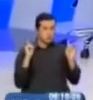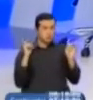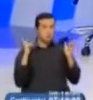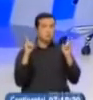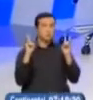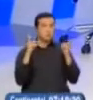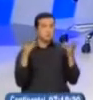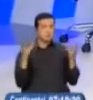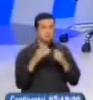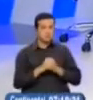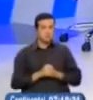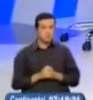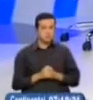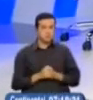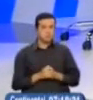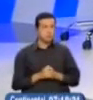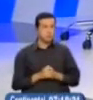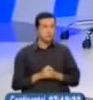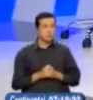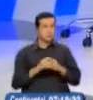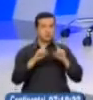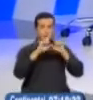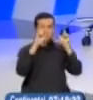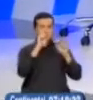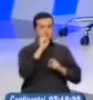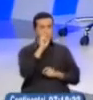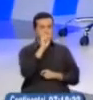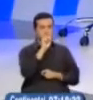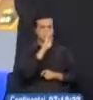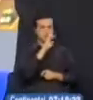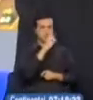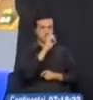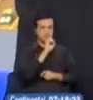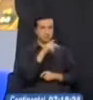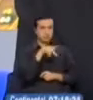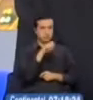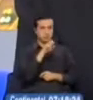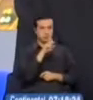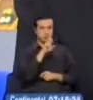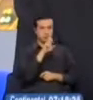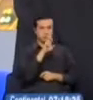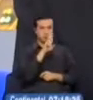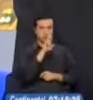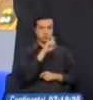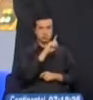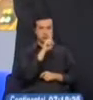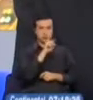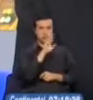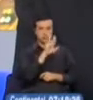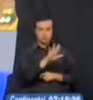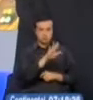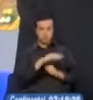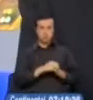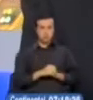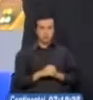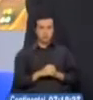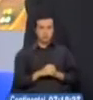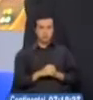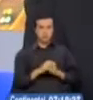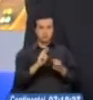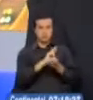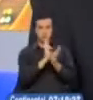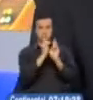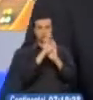entre la encuesta de Santiago Pérez para la consulta, para las